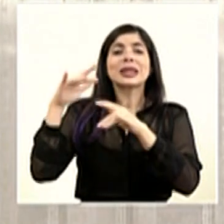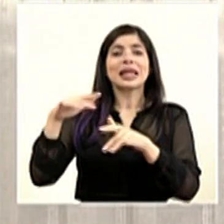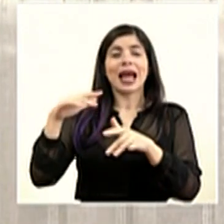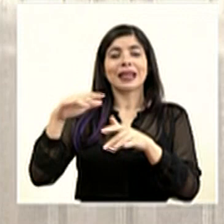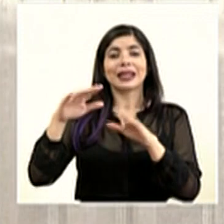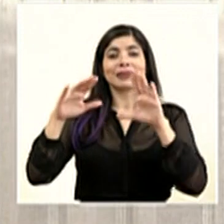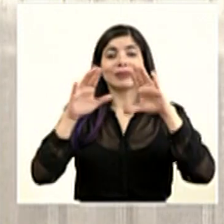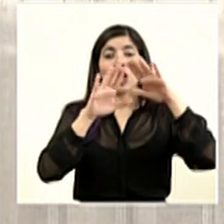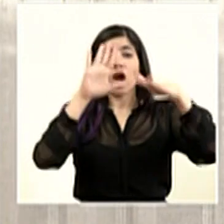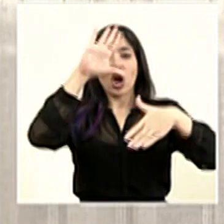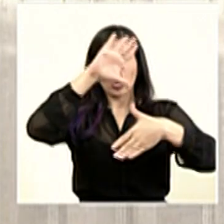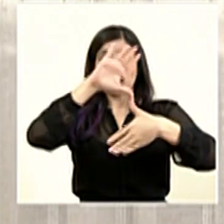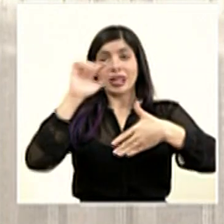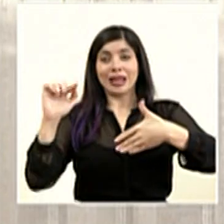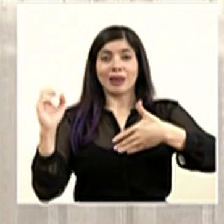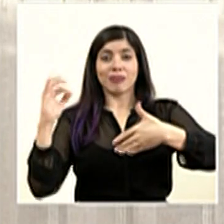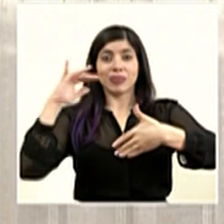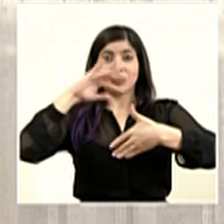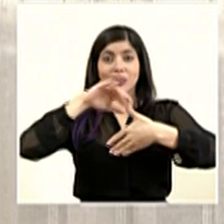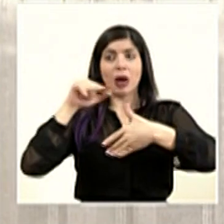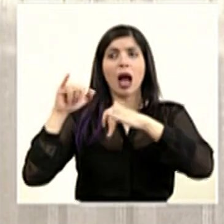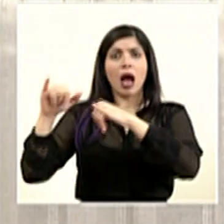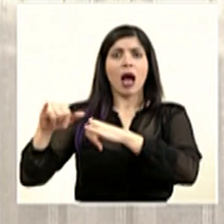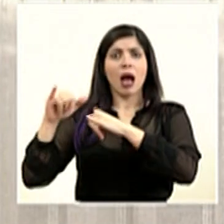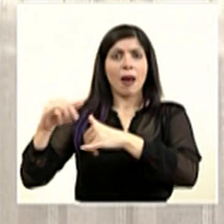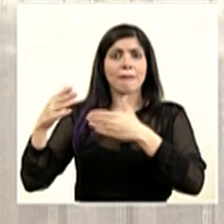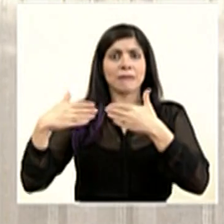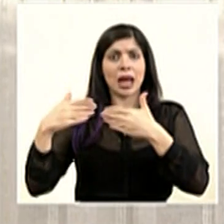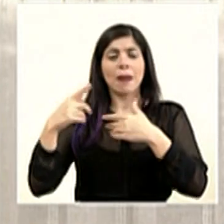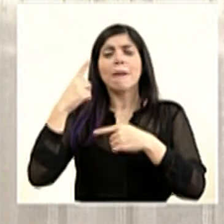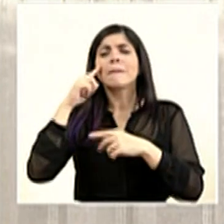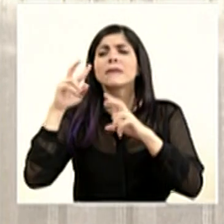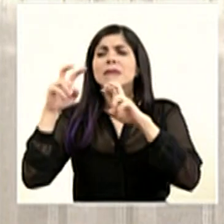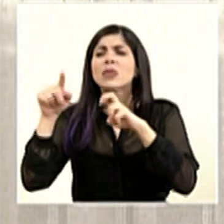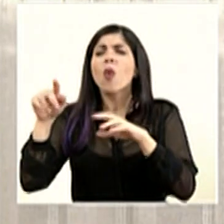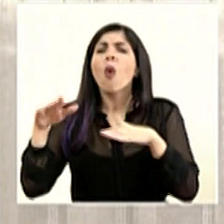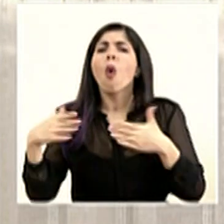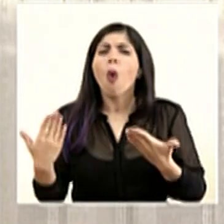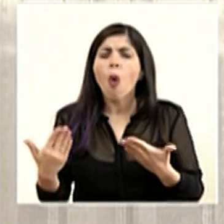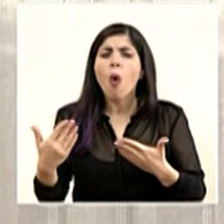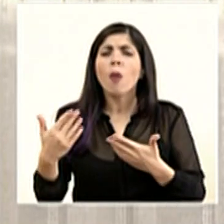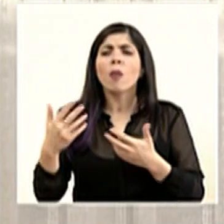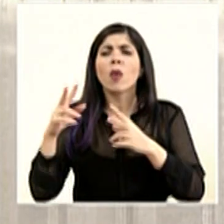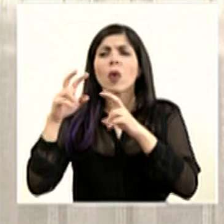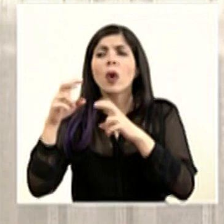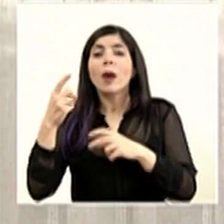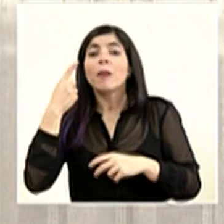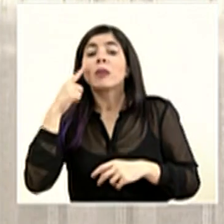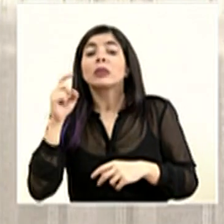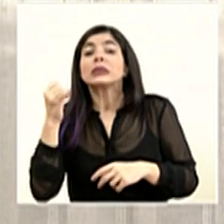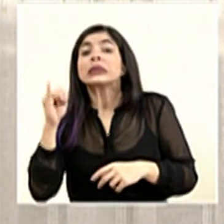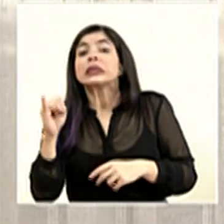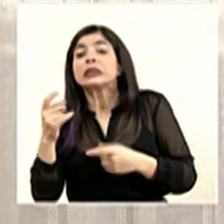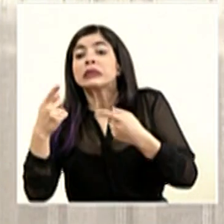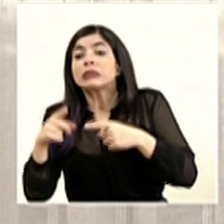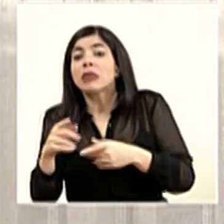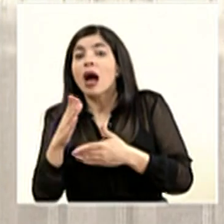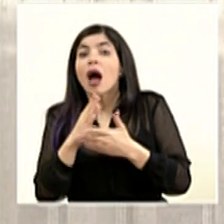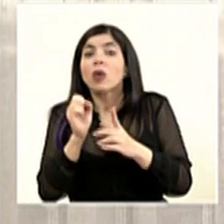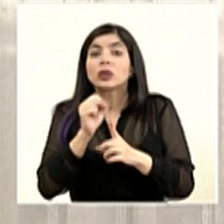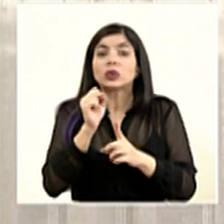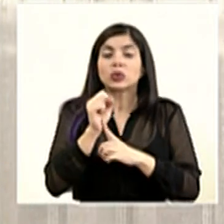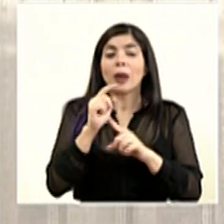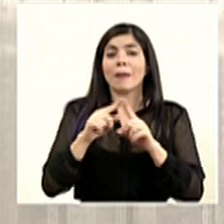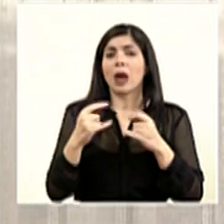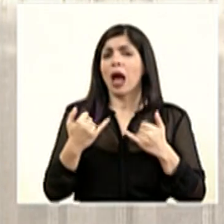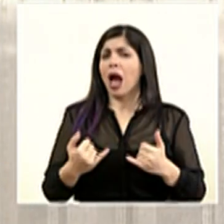en este país. Esto como una medida de observación, de análisis ante alguna eventualidad o alguna circunstancia. Pero